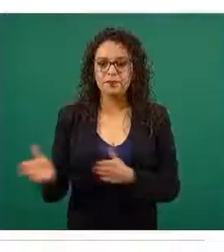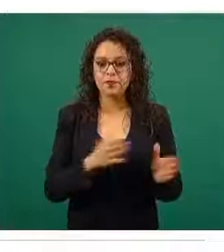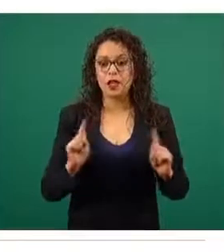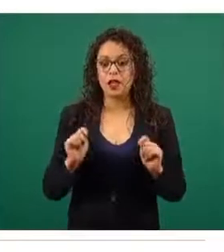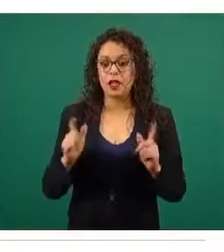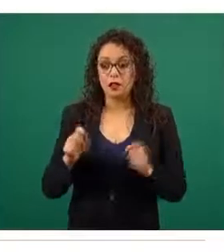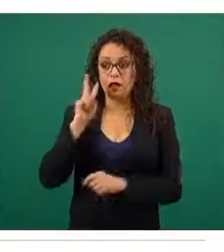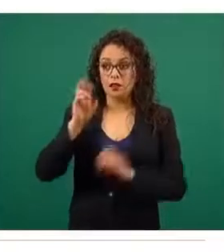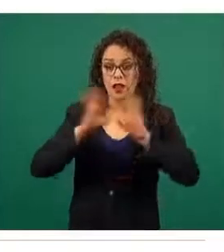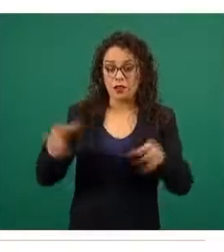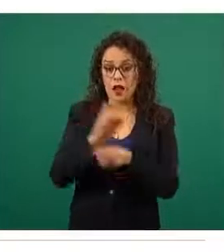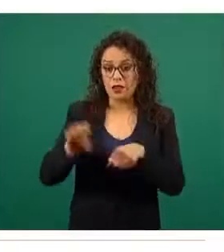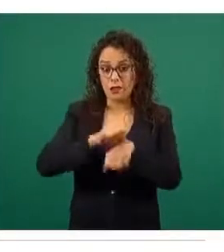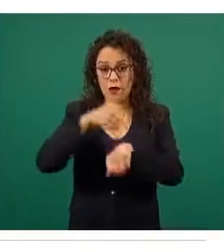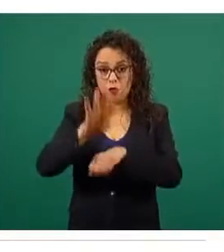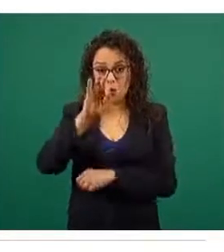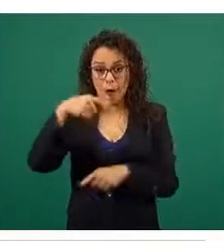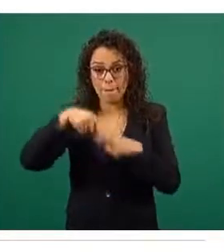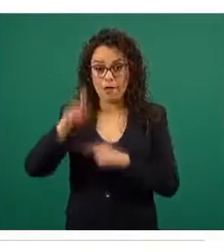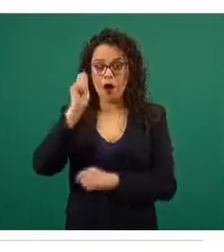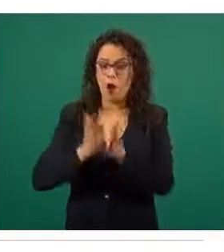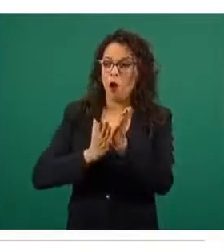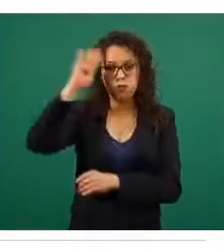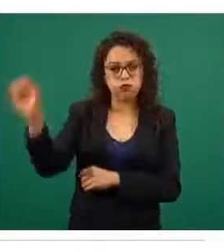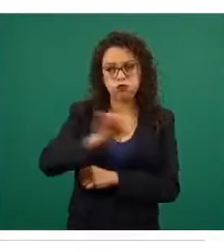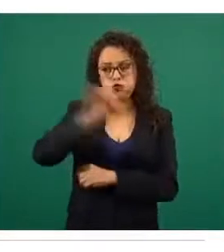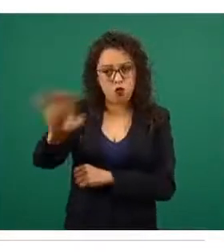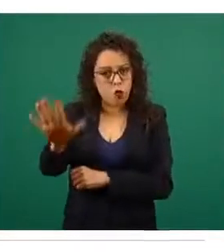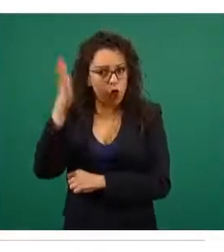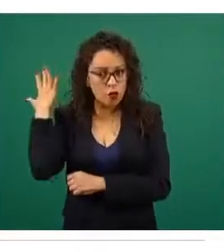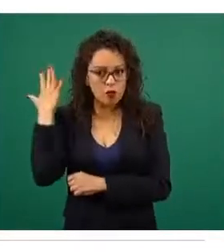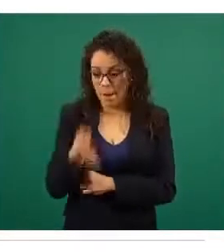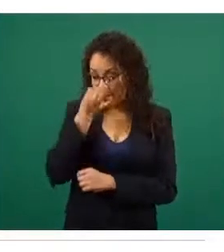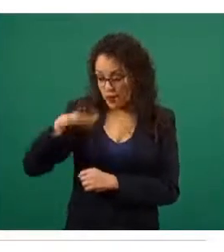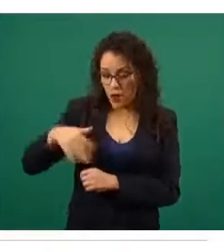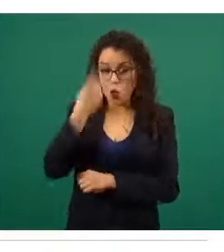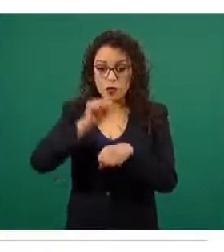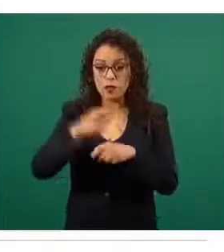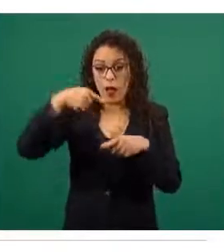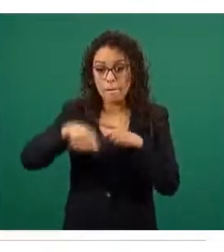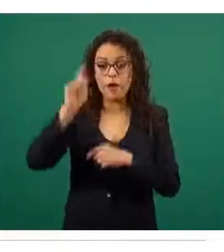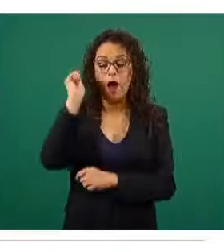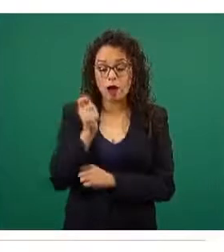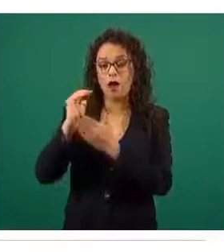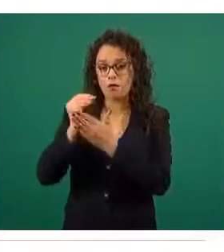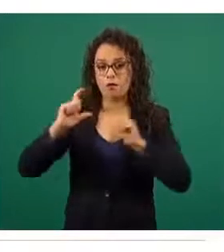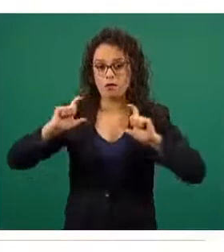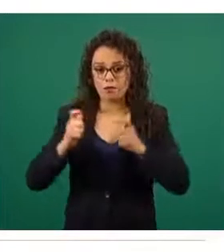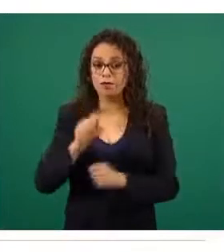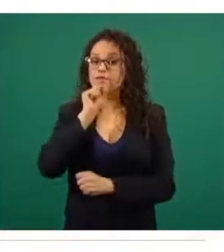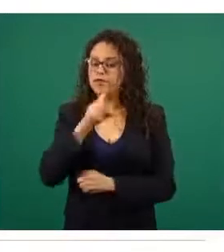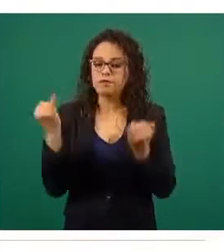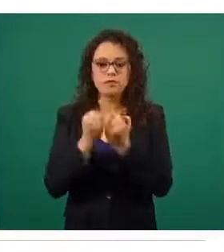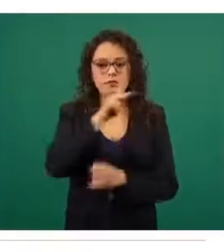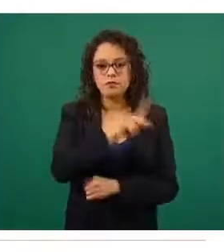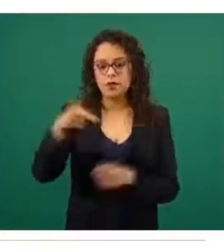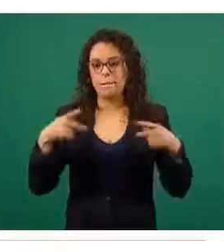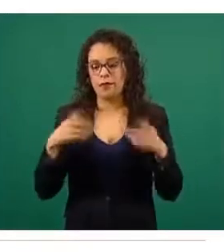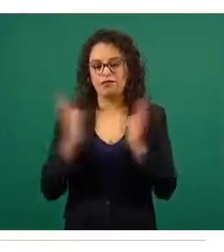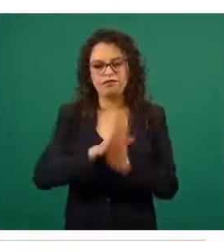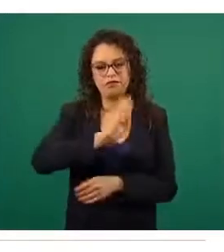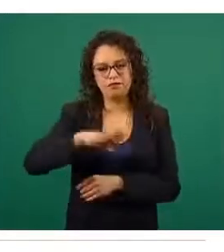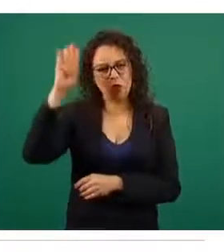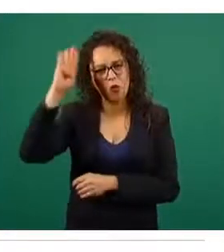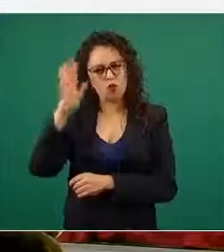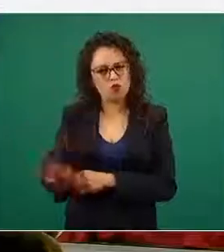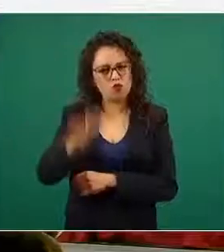como desde la semana 40, primera semana de octubre, empezó con una fase de ascenso muy acelerada y apenas lleva la primera semana de reducción. La mortalidad también tuvo esa tendencia de incremento muy acelerado y